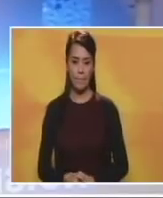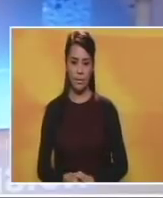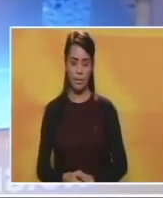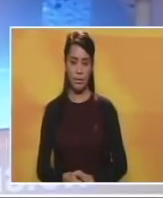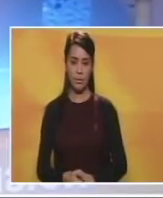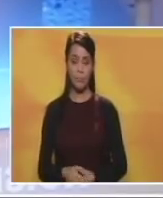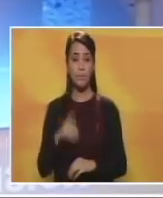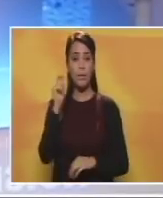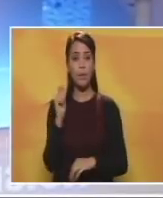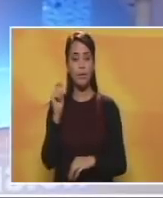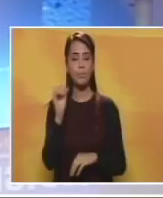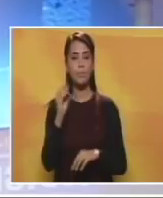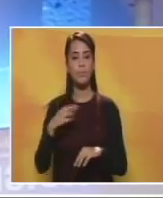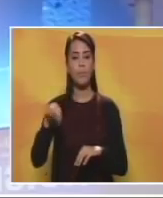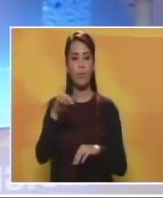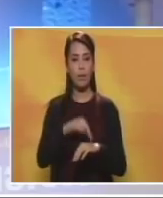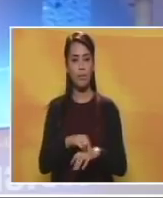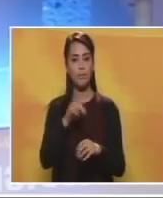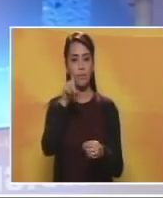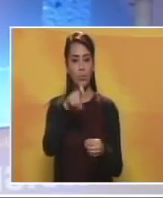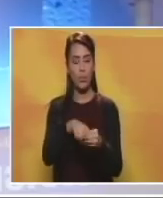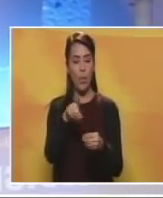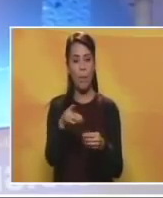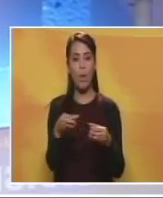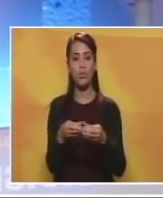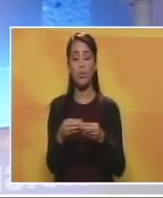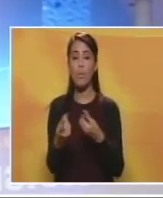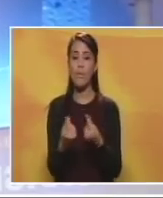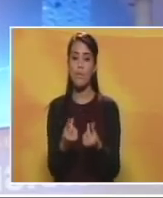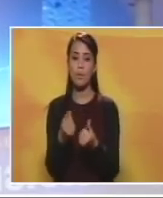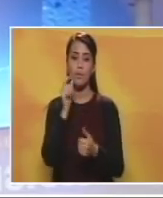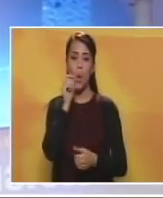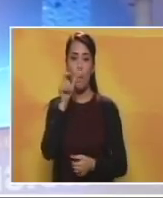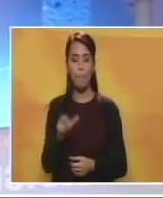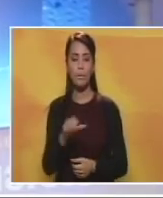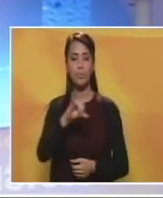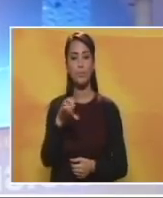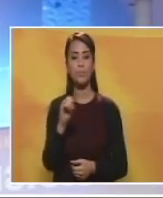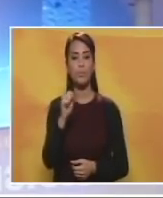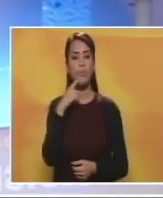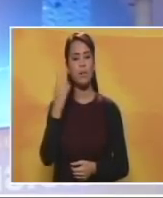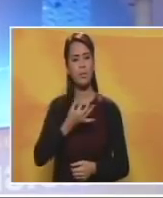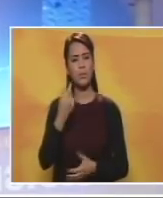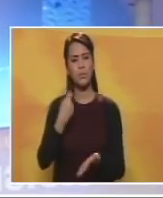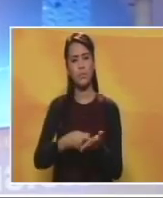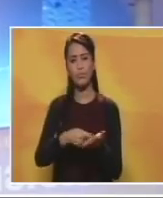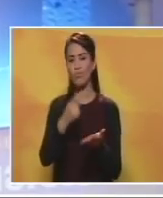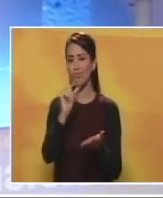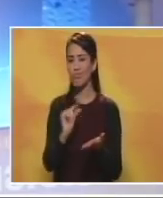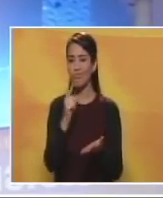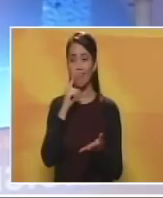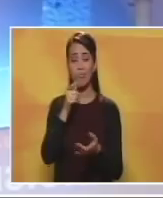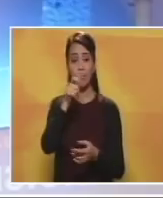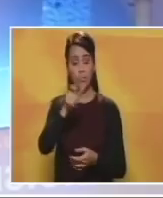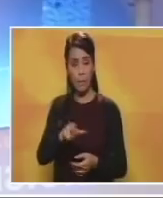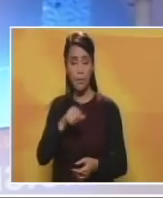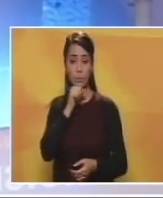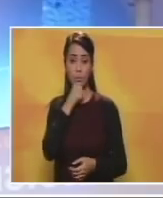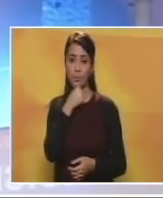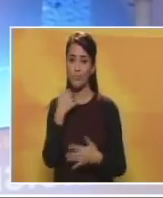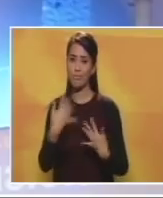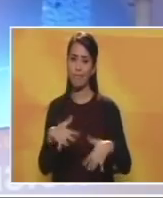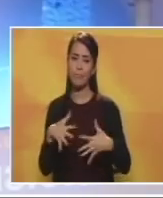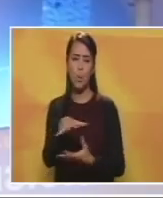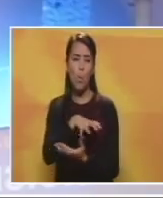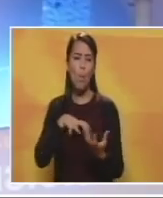Continuamos. El diputado de la Asamblea y miembro de la Comisión de Finanzas, José Guerra, aseguró que el pago incompleto a los pensionados evidencia la